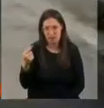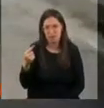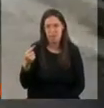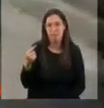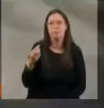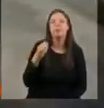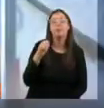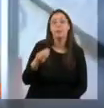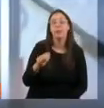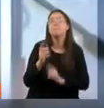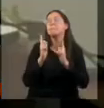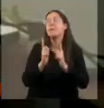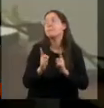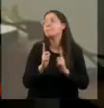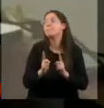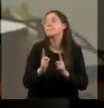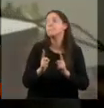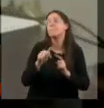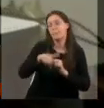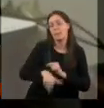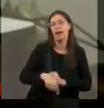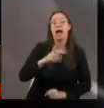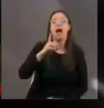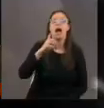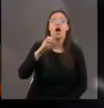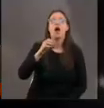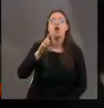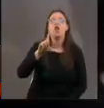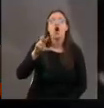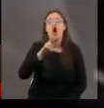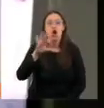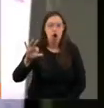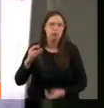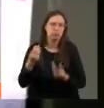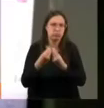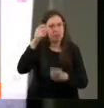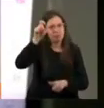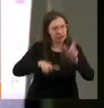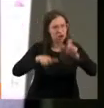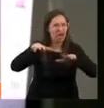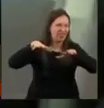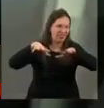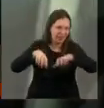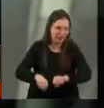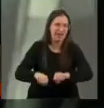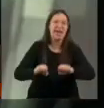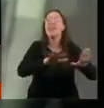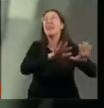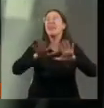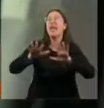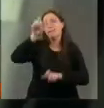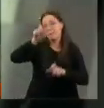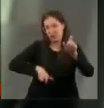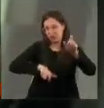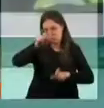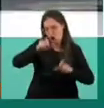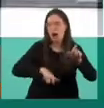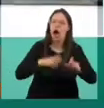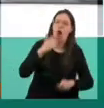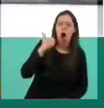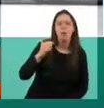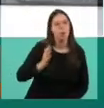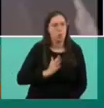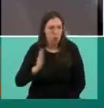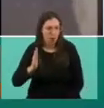misma localidad de Dolores, con varias personas que fueron detenidas. En este caso hablamos de 10 entre hombres y mujeres.